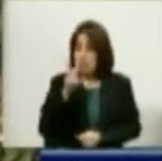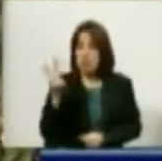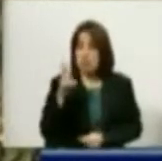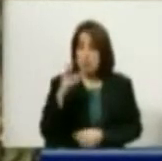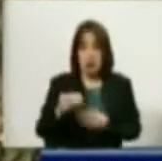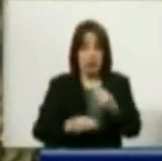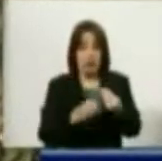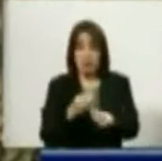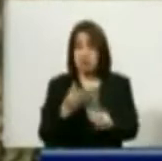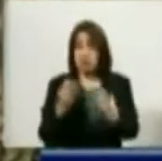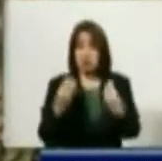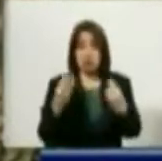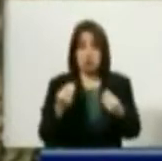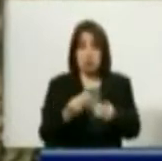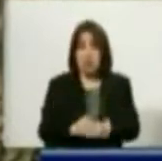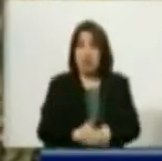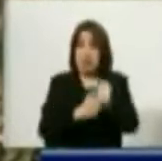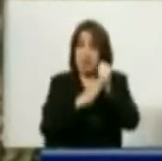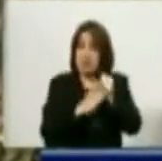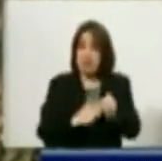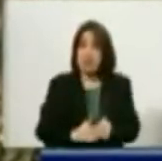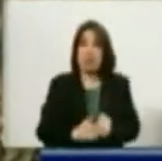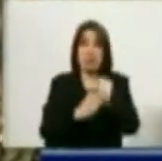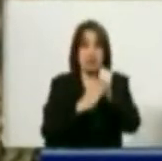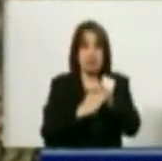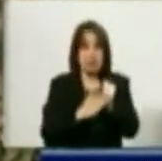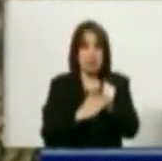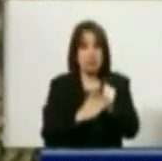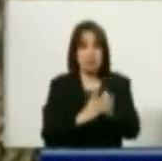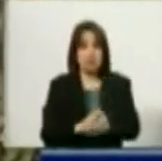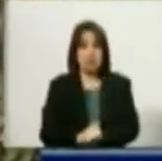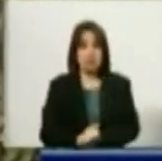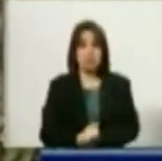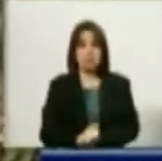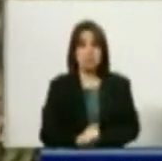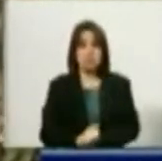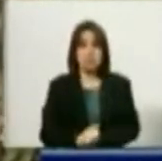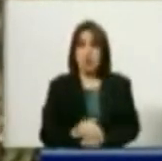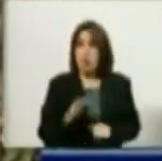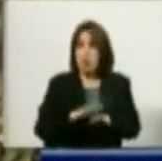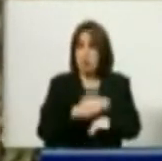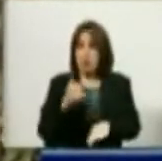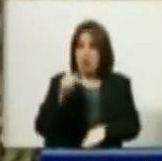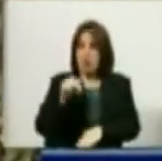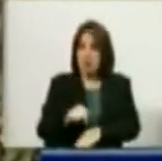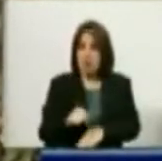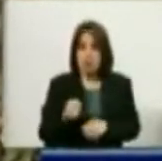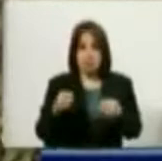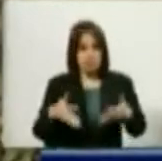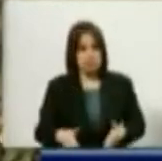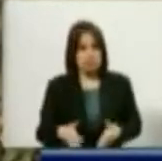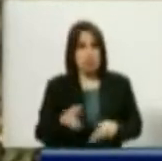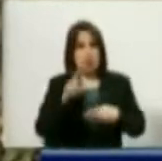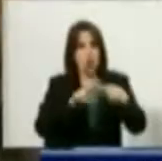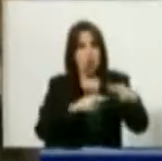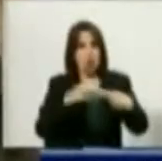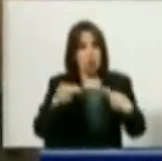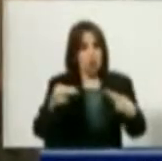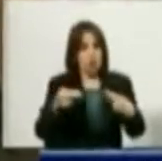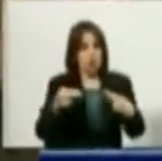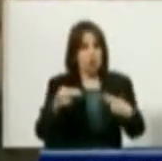ser vanguardia siempre y nos seguirá tocando porque aquí no nos vamos a rendir numeral chavismo